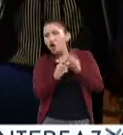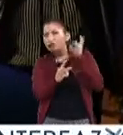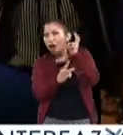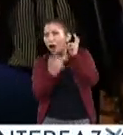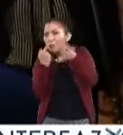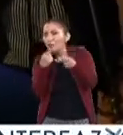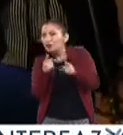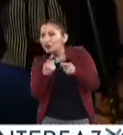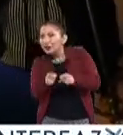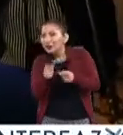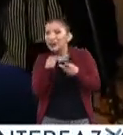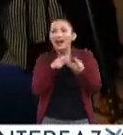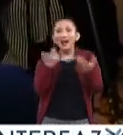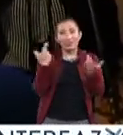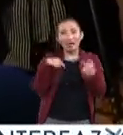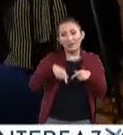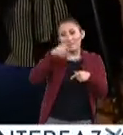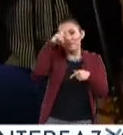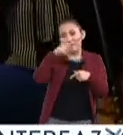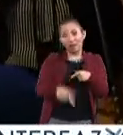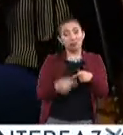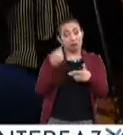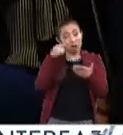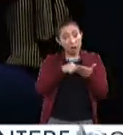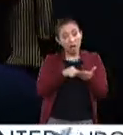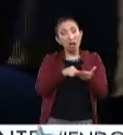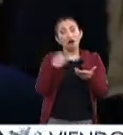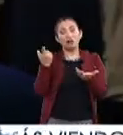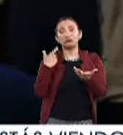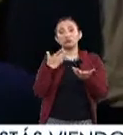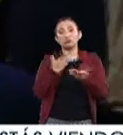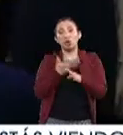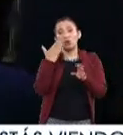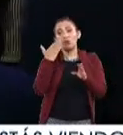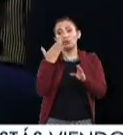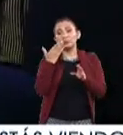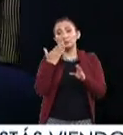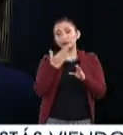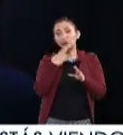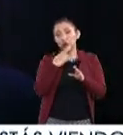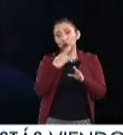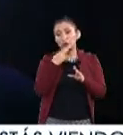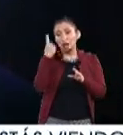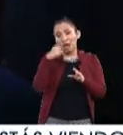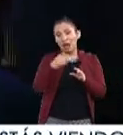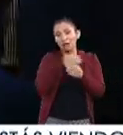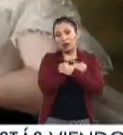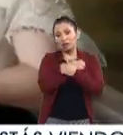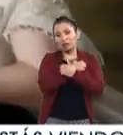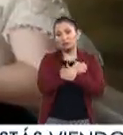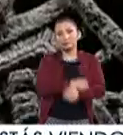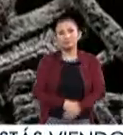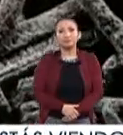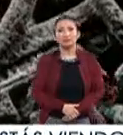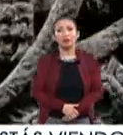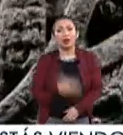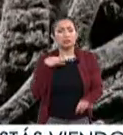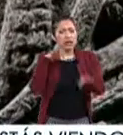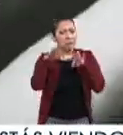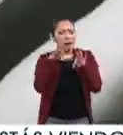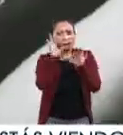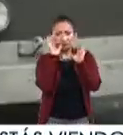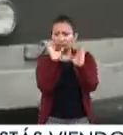voces, la música de nuestro país. Creo que será de gran utilidad para la educación. Con un